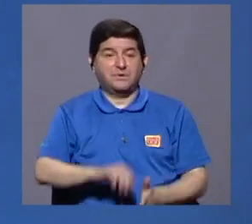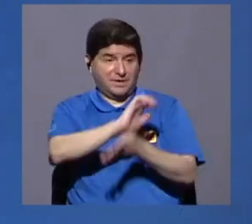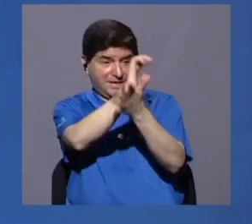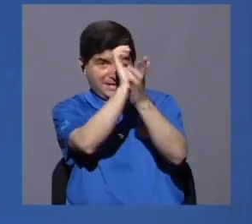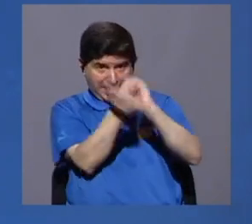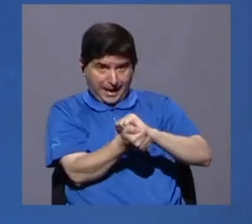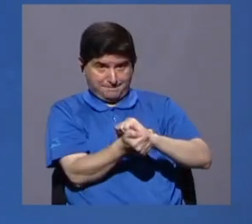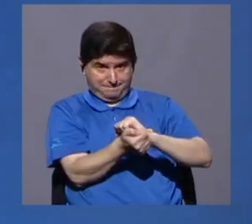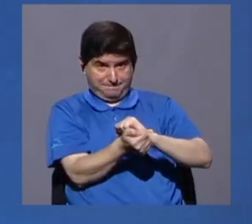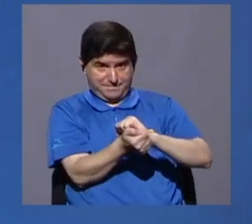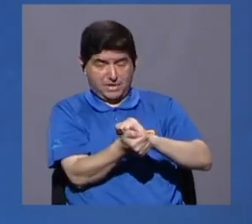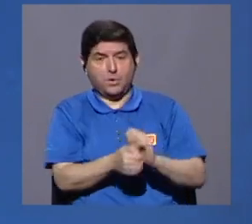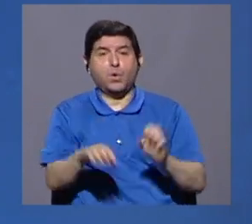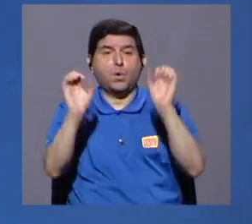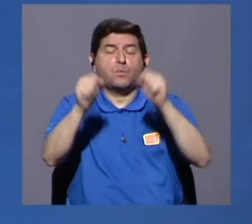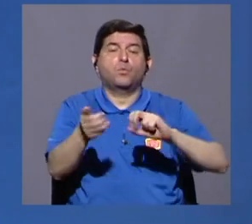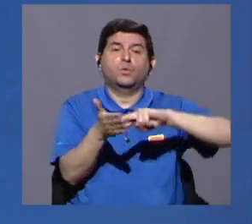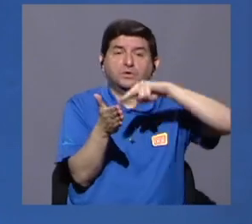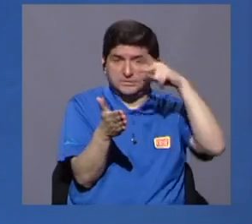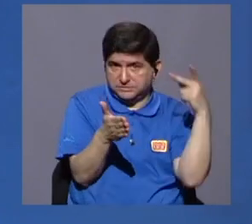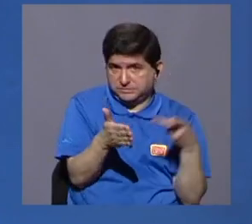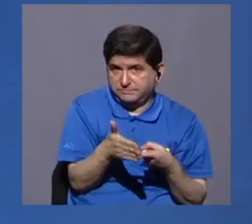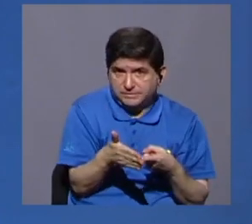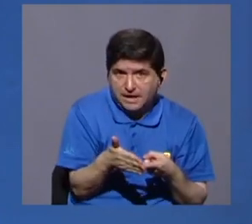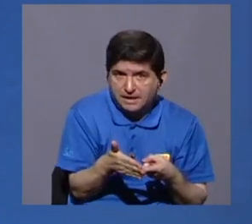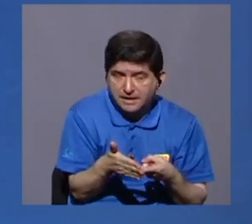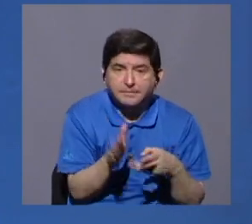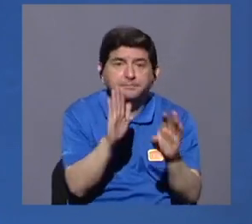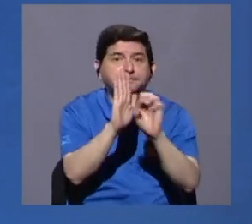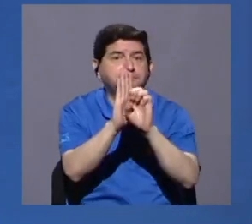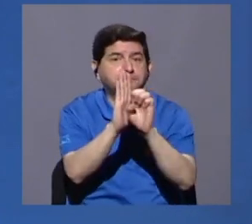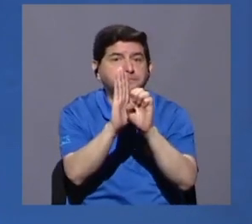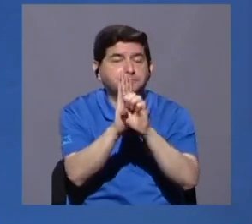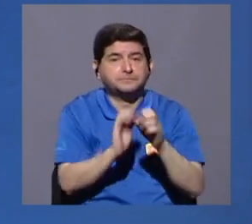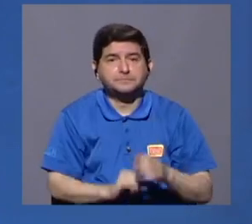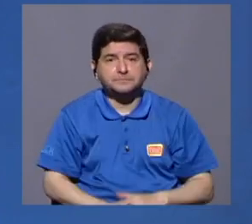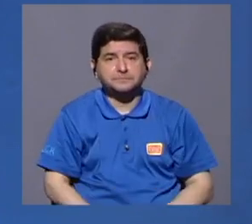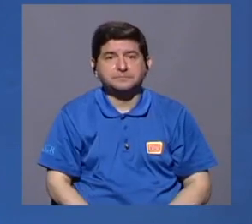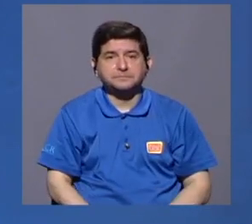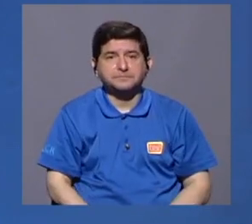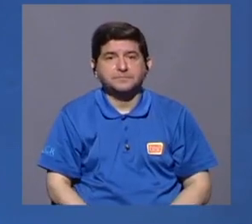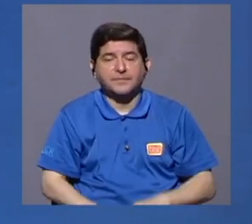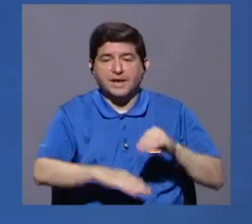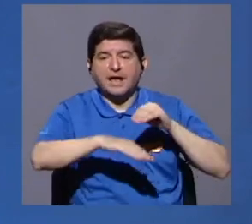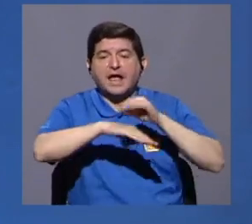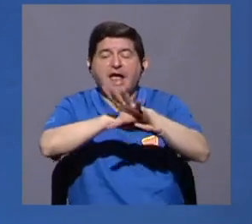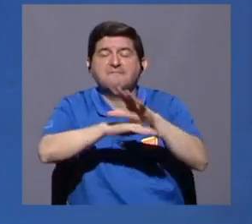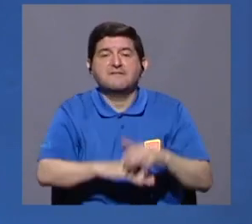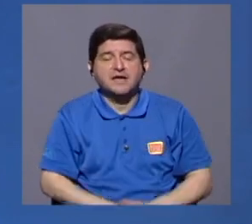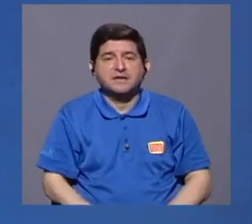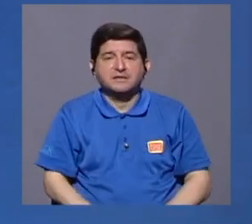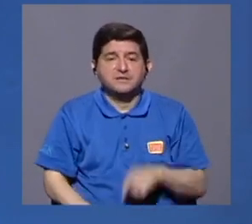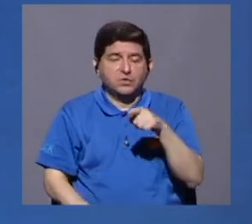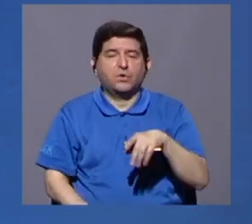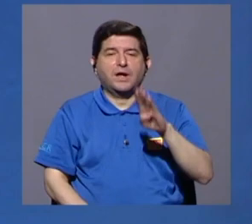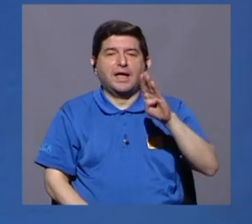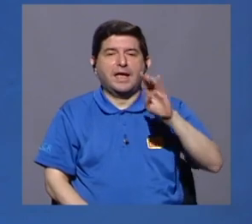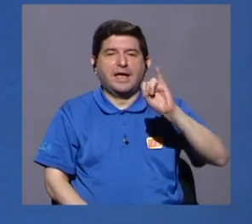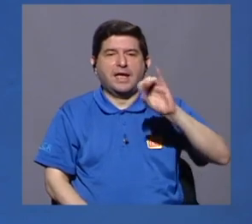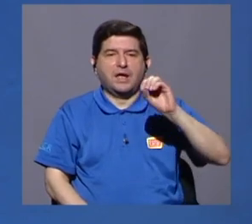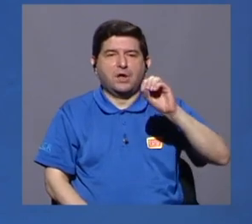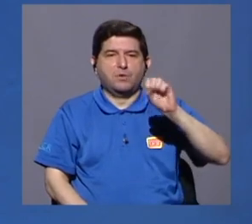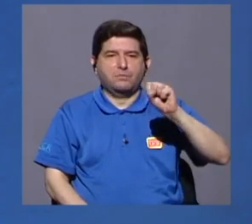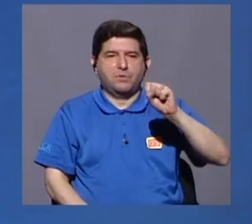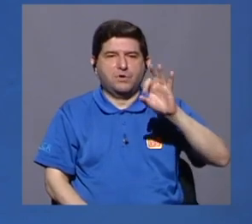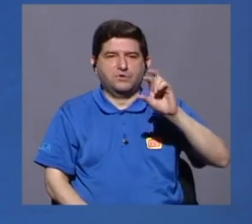aparte de todo puede provocar por ejemplo efectos en la biosfera de la tierra